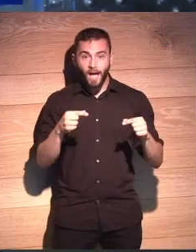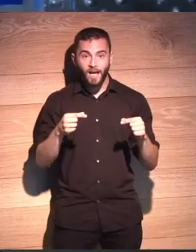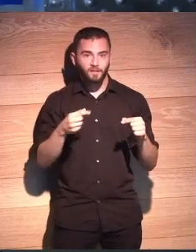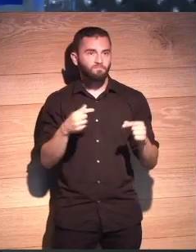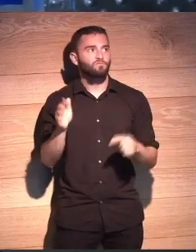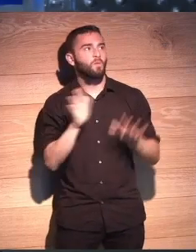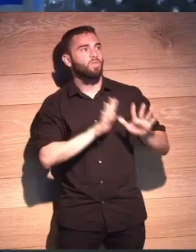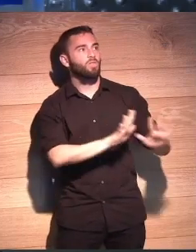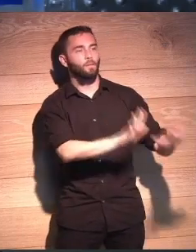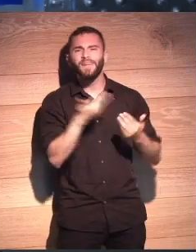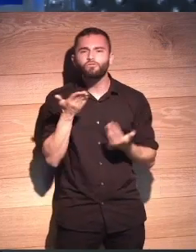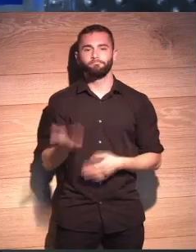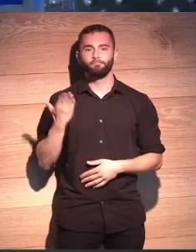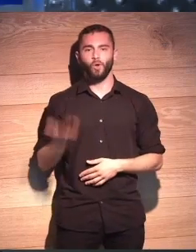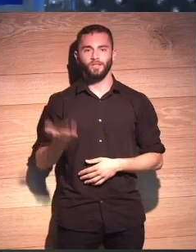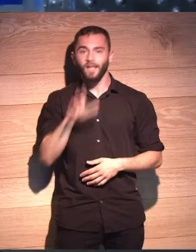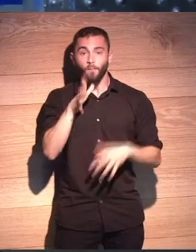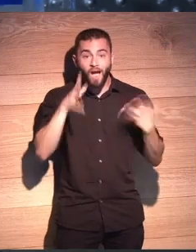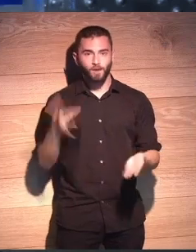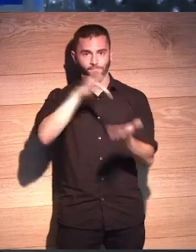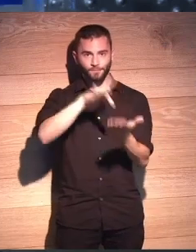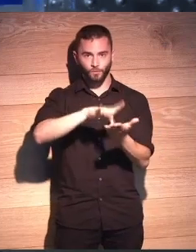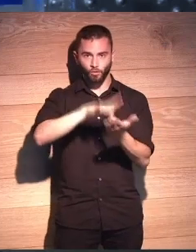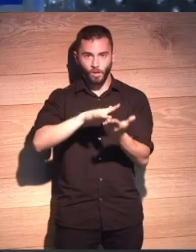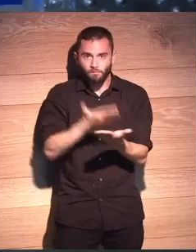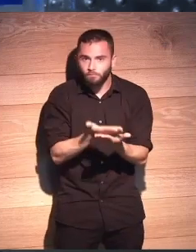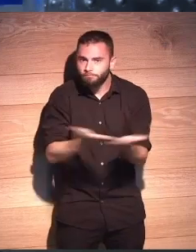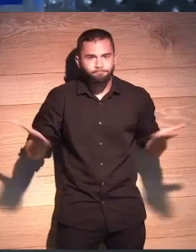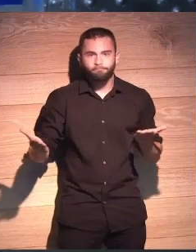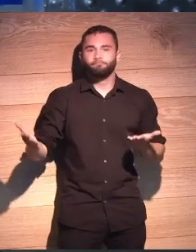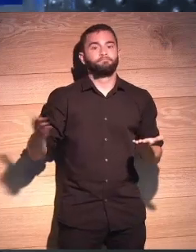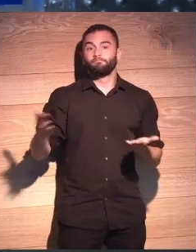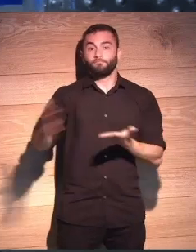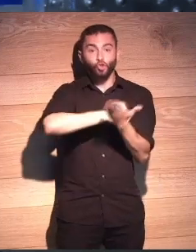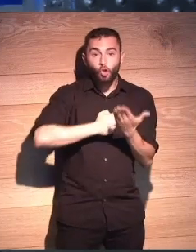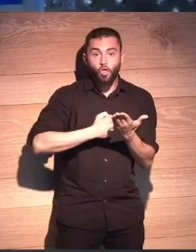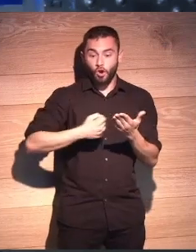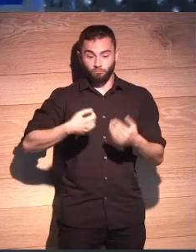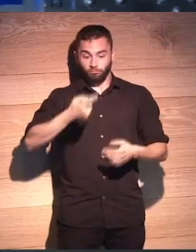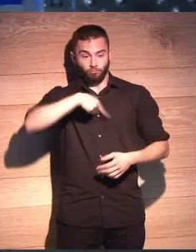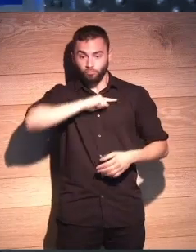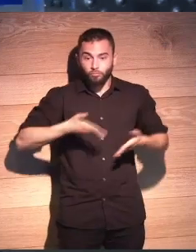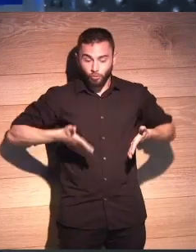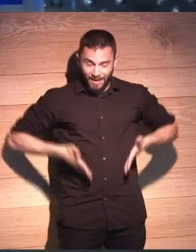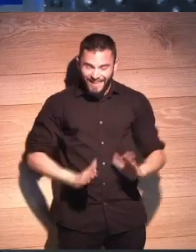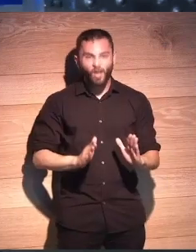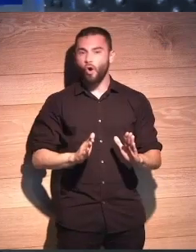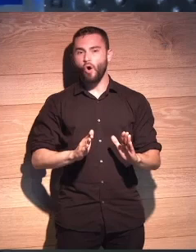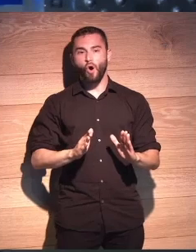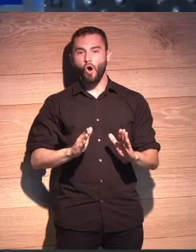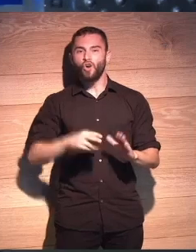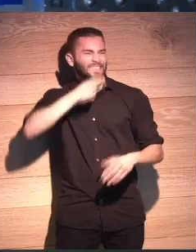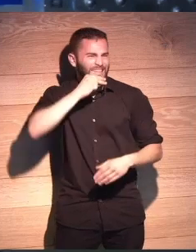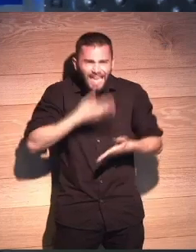es fundamental porque lo que está pasando nos concierne a nosotros, a nuestros hijos y al mundo que vamos a dejar a